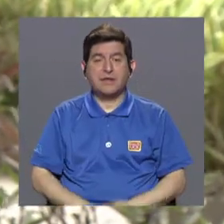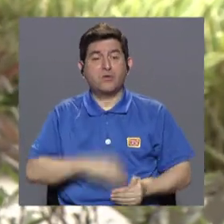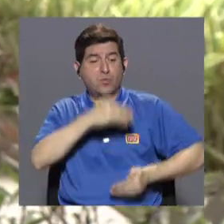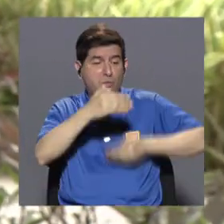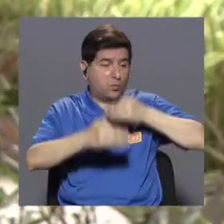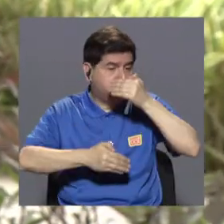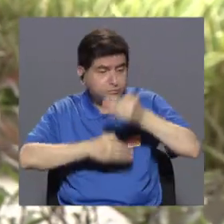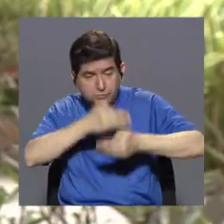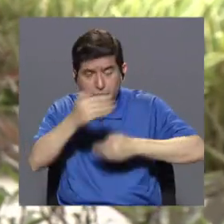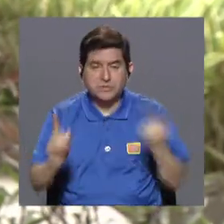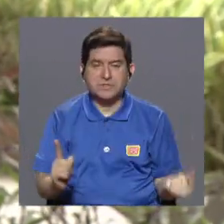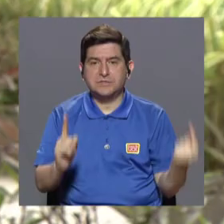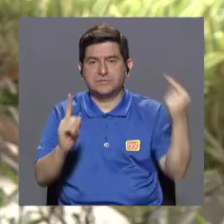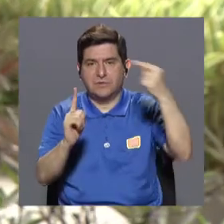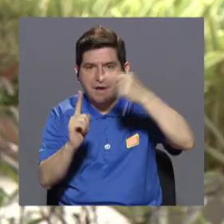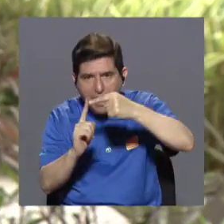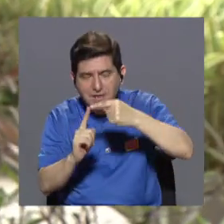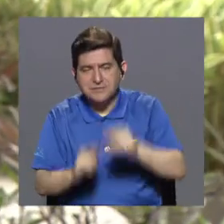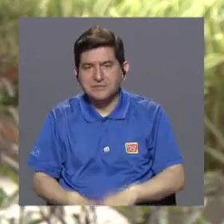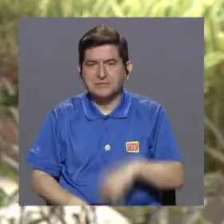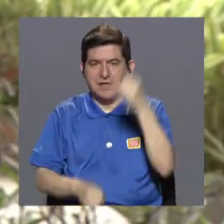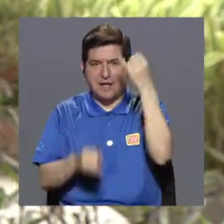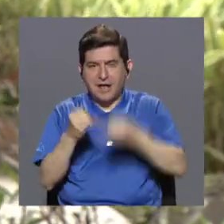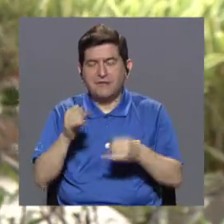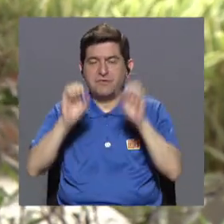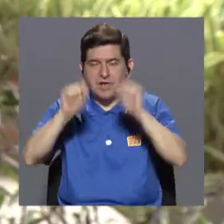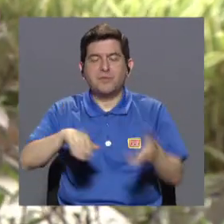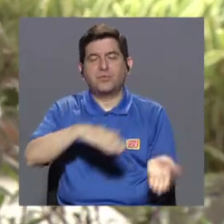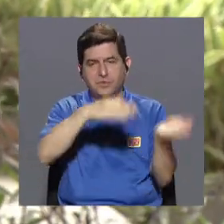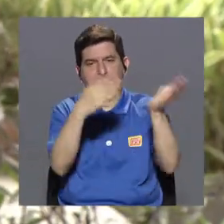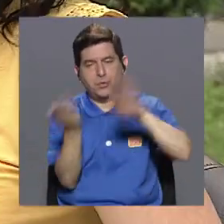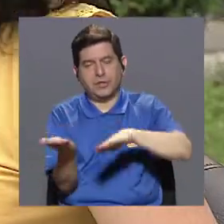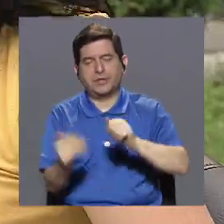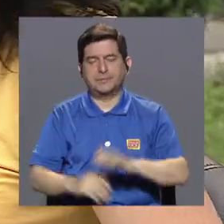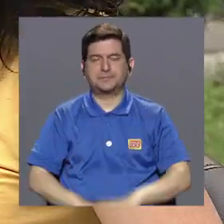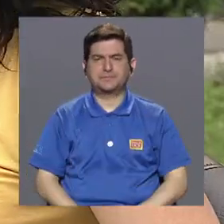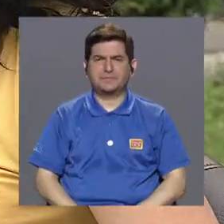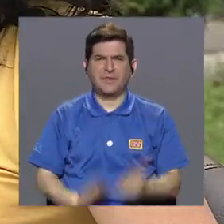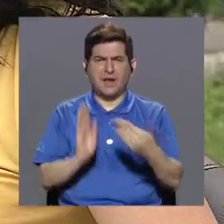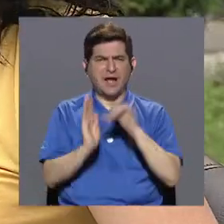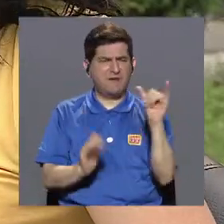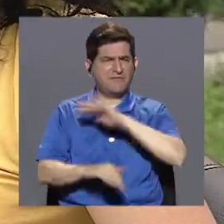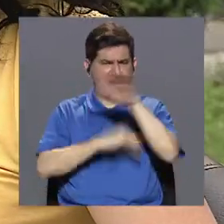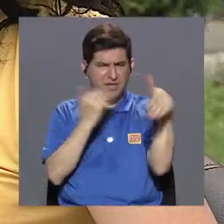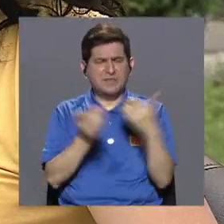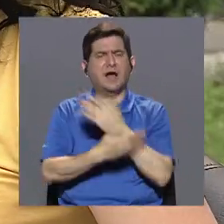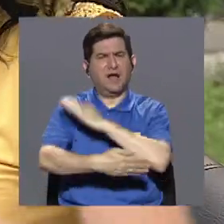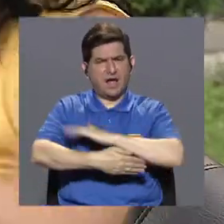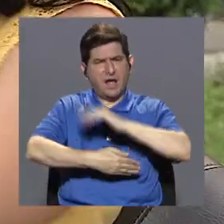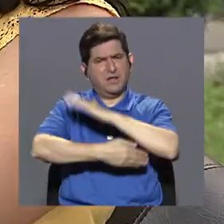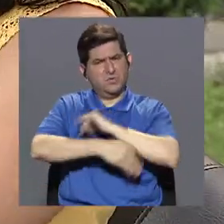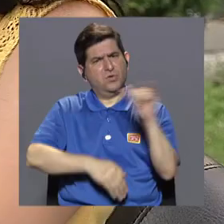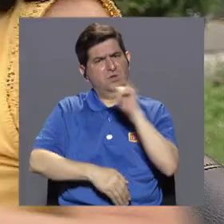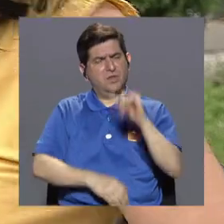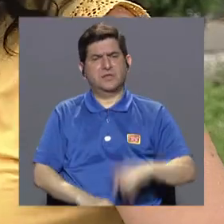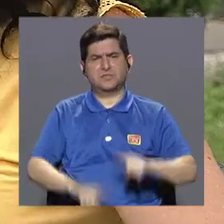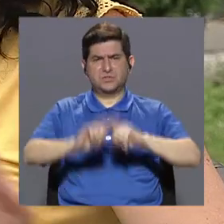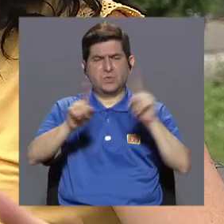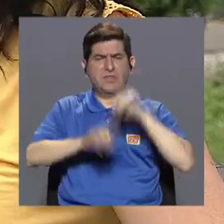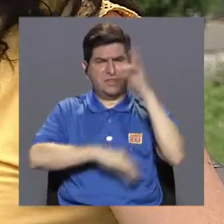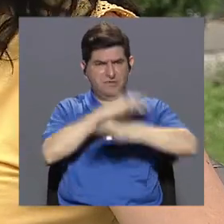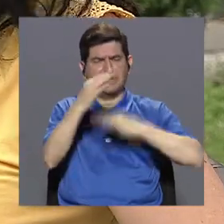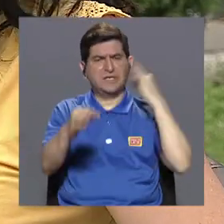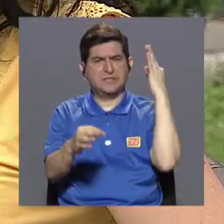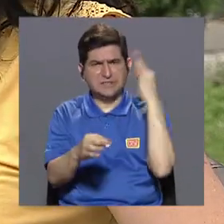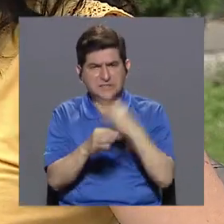hasta que ya se complican y pueden llegar hasta morir. ¿Afecta igual a todas las mascotas, digamos, o a los diferentes tipos, ya